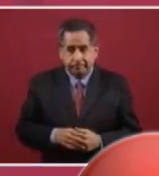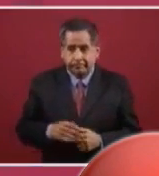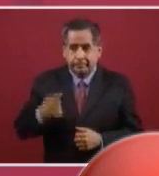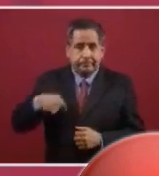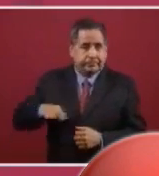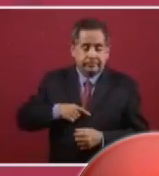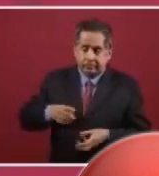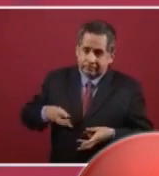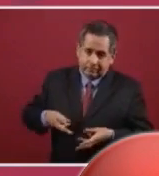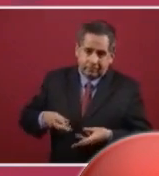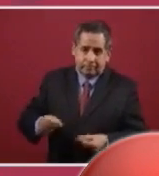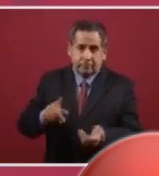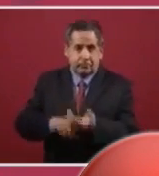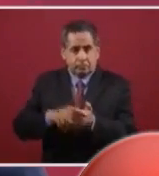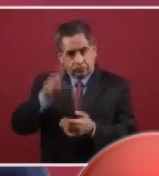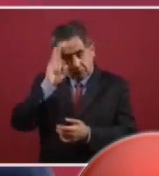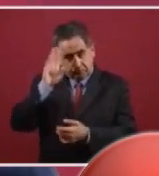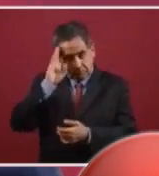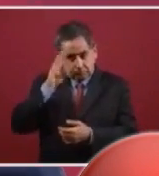gastos